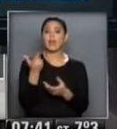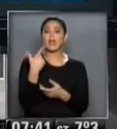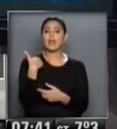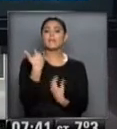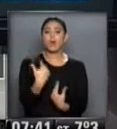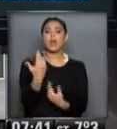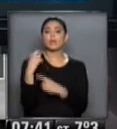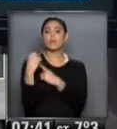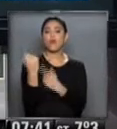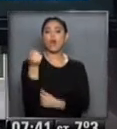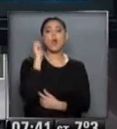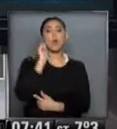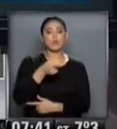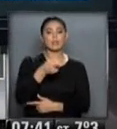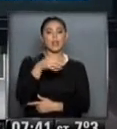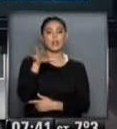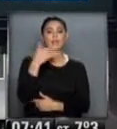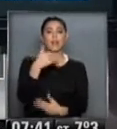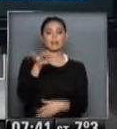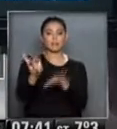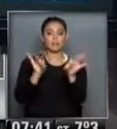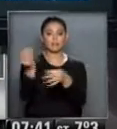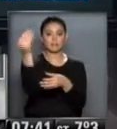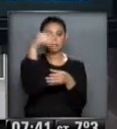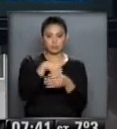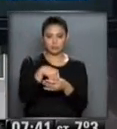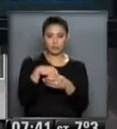democrático al Poder Judicial. Finalmente, allí sí,